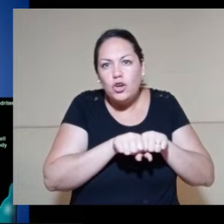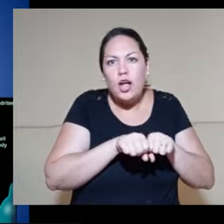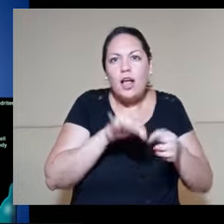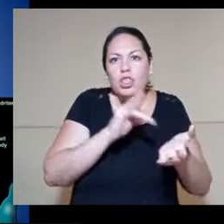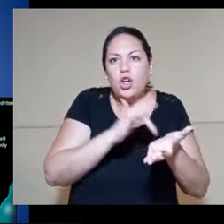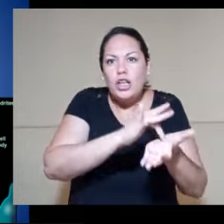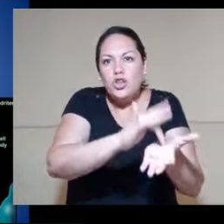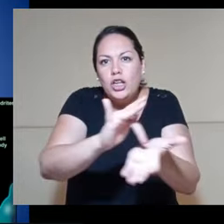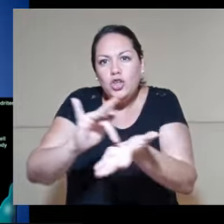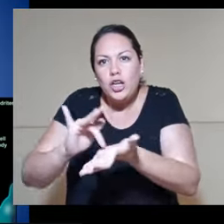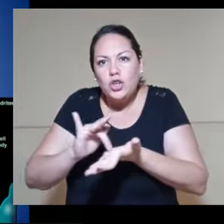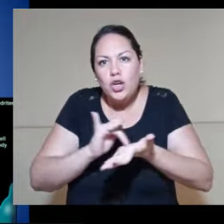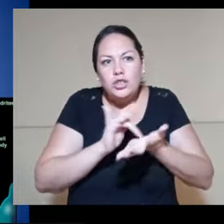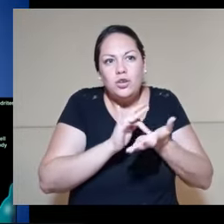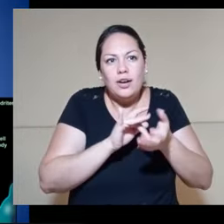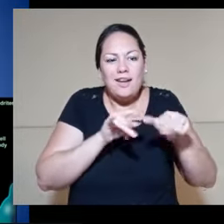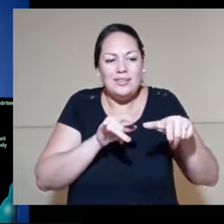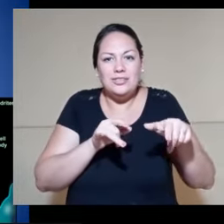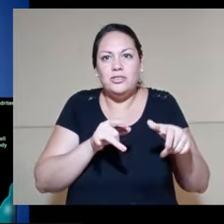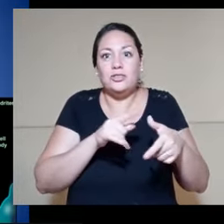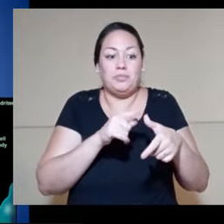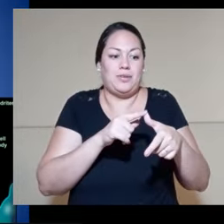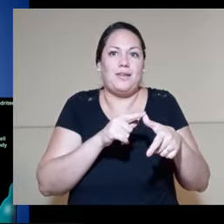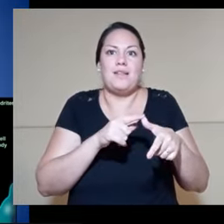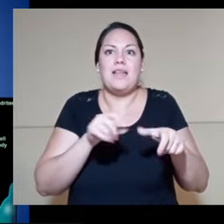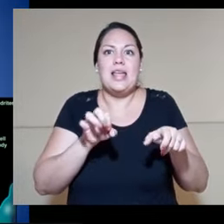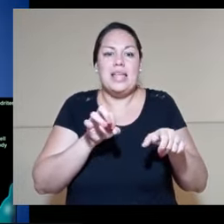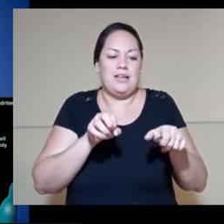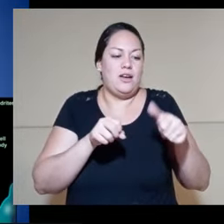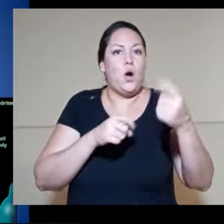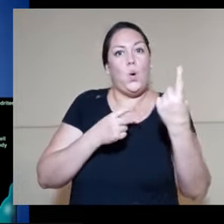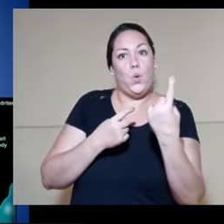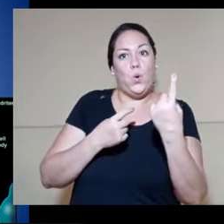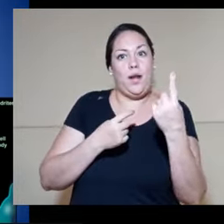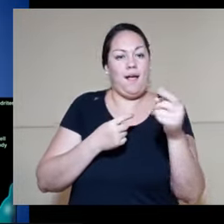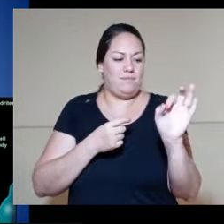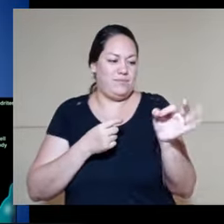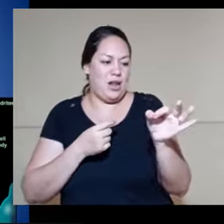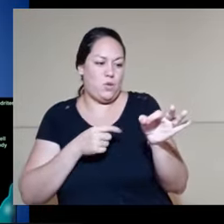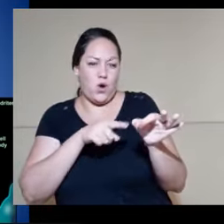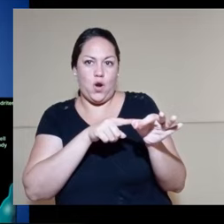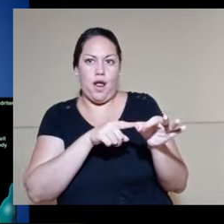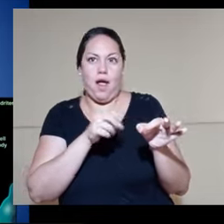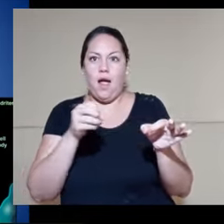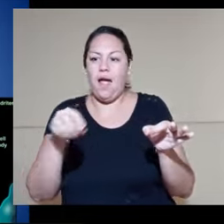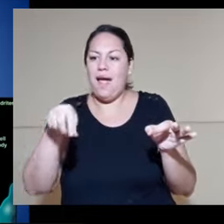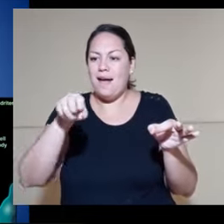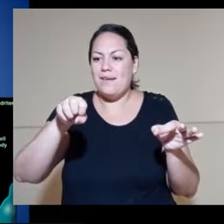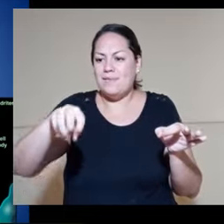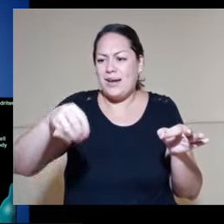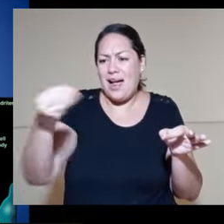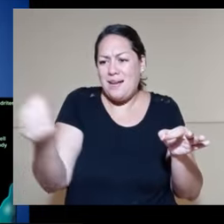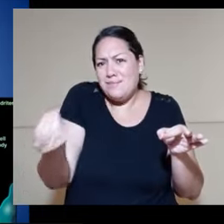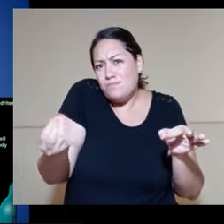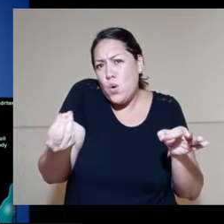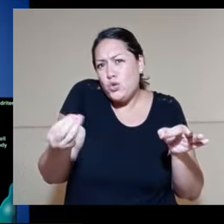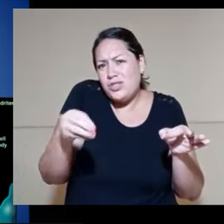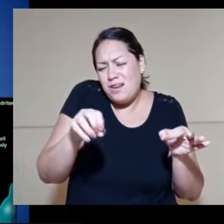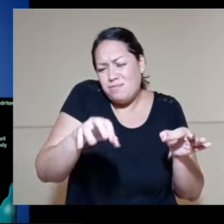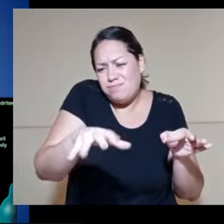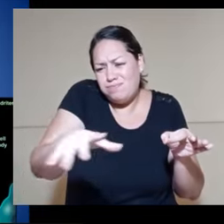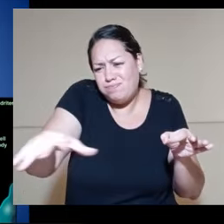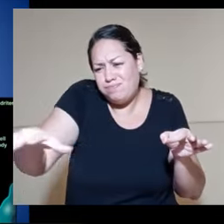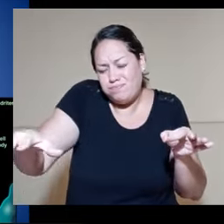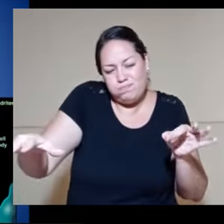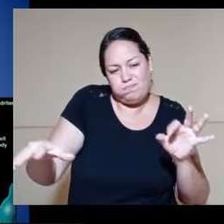grande. Entonces yo, por ejemplo, con esta misma neurona puedo conectar un montón de neuronas más y a su vez esas con otras, entonces se